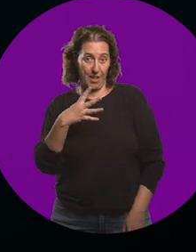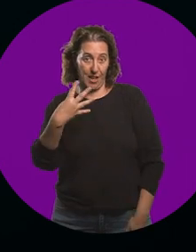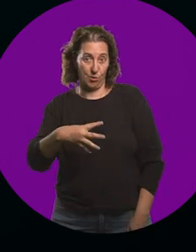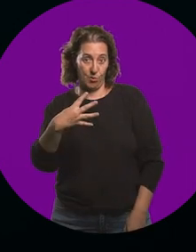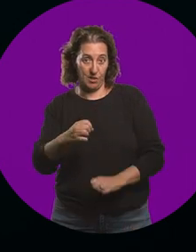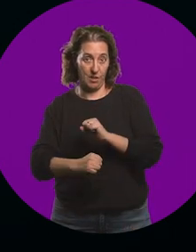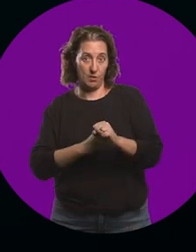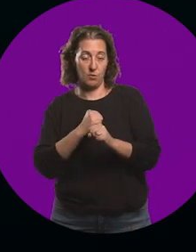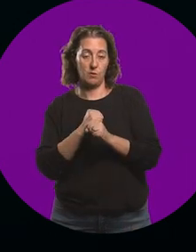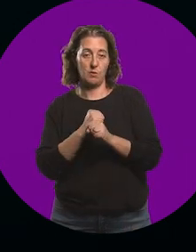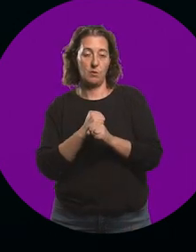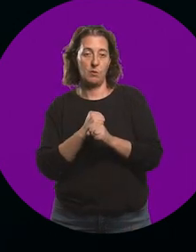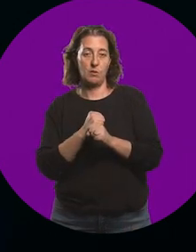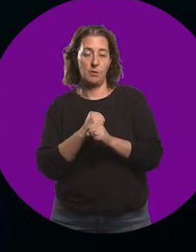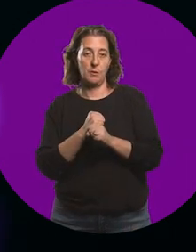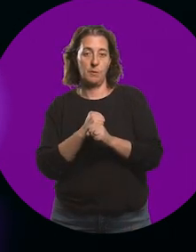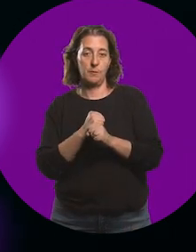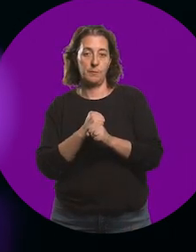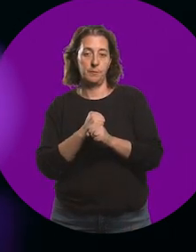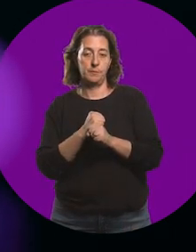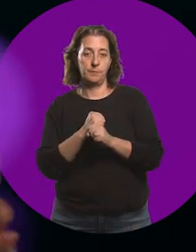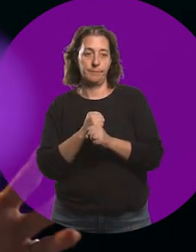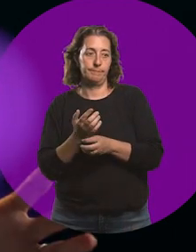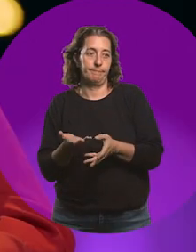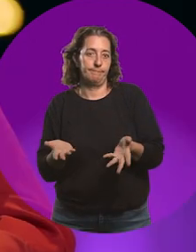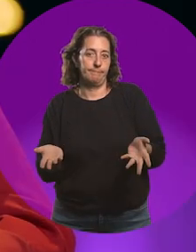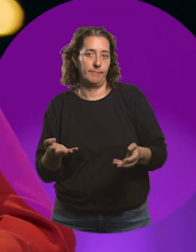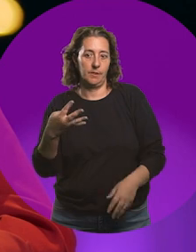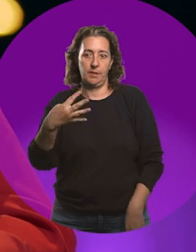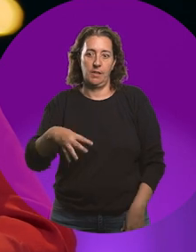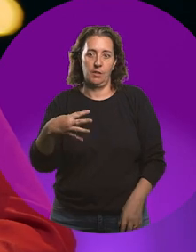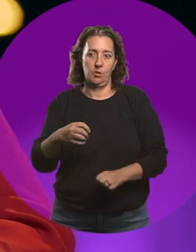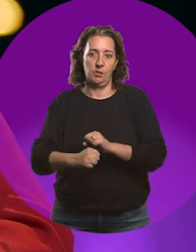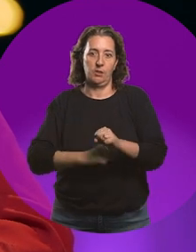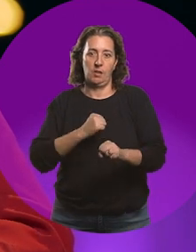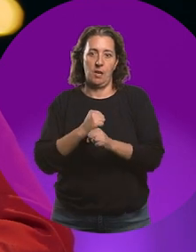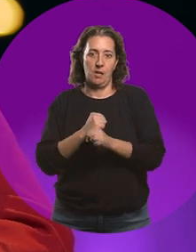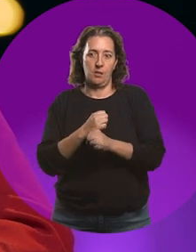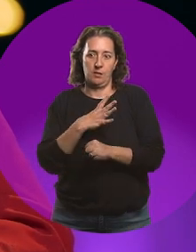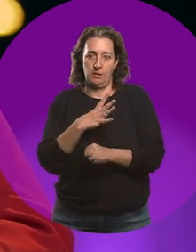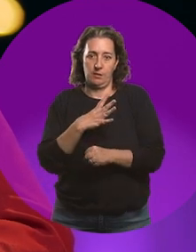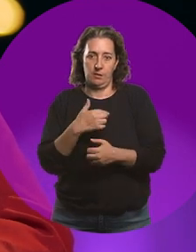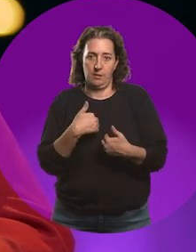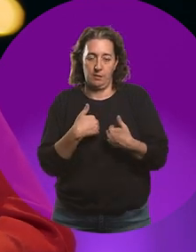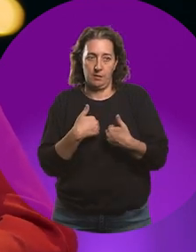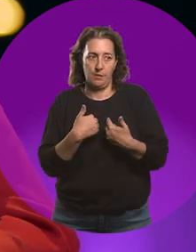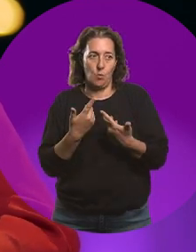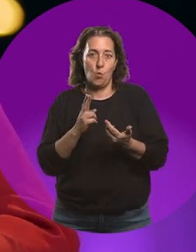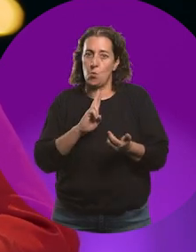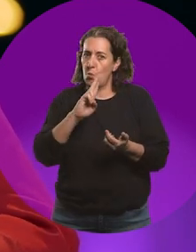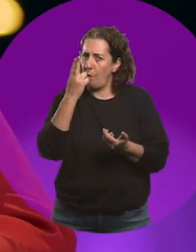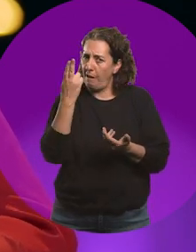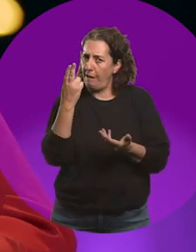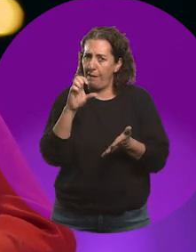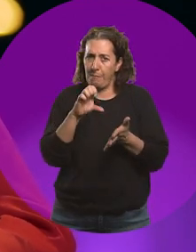y nada, a los 14 años en Uruguay, un